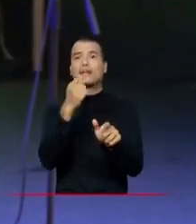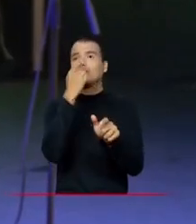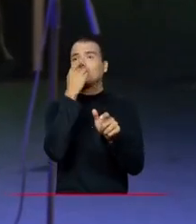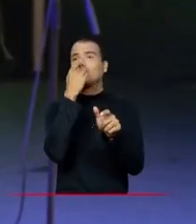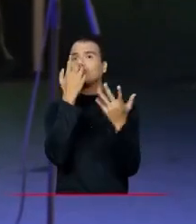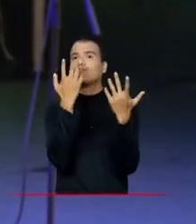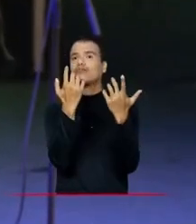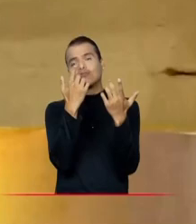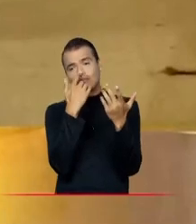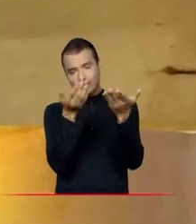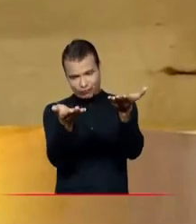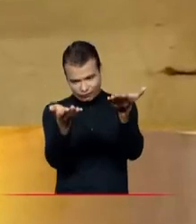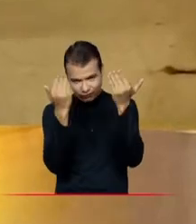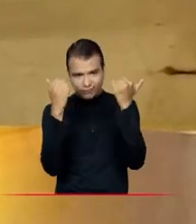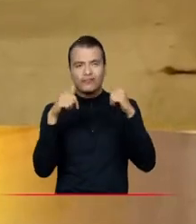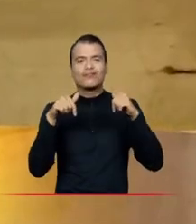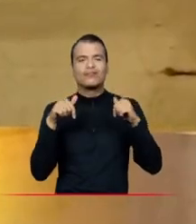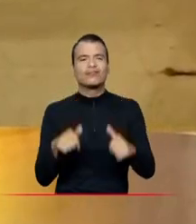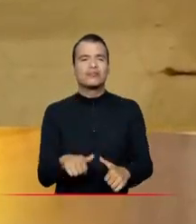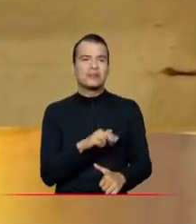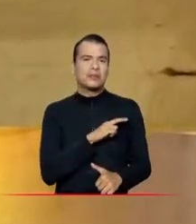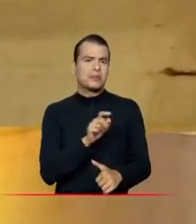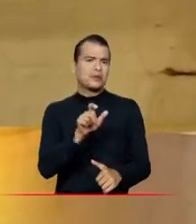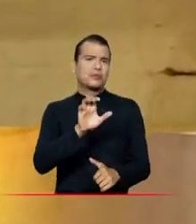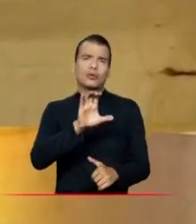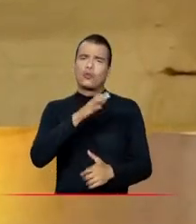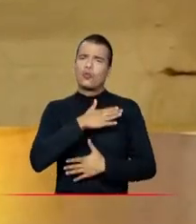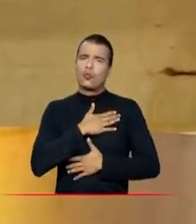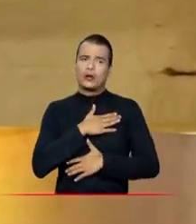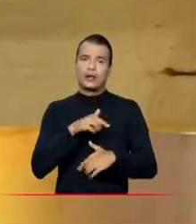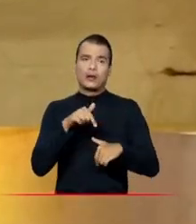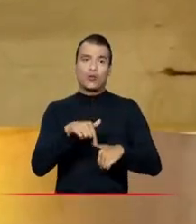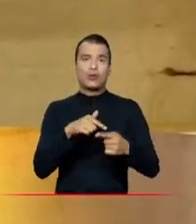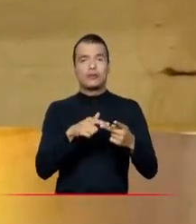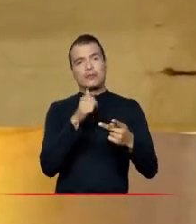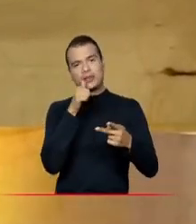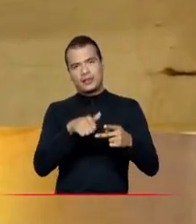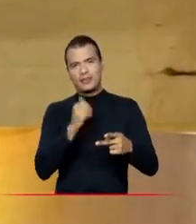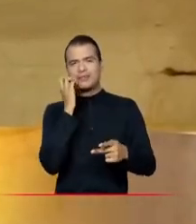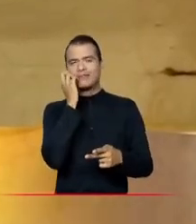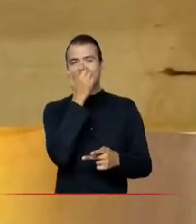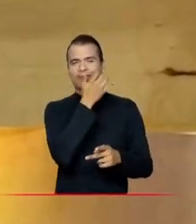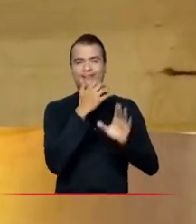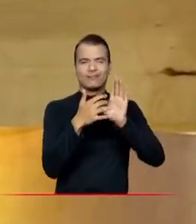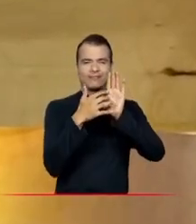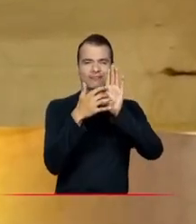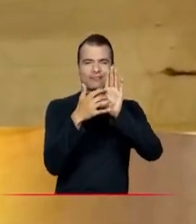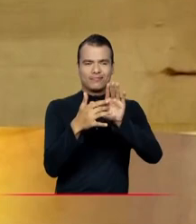que hagan parte de este gran día, hoy y mañana desde aquí, desde Ginebra Valle.